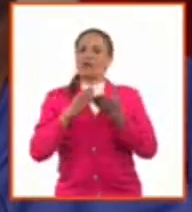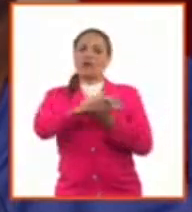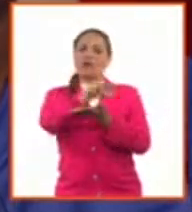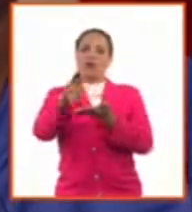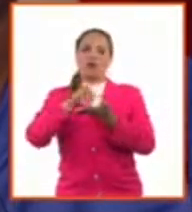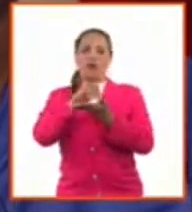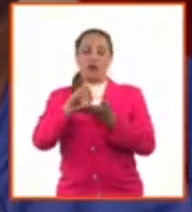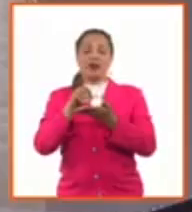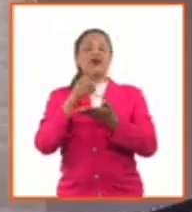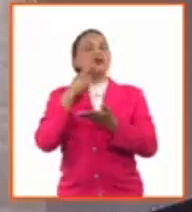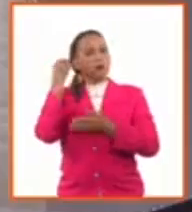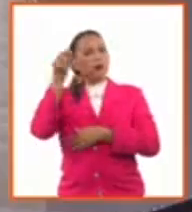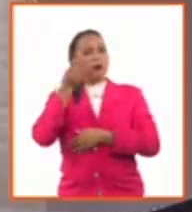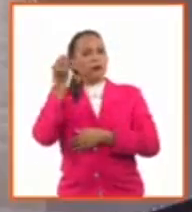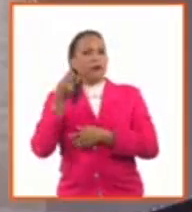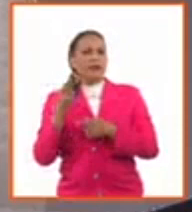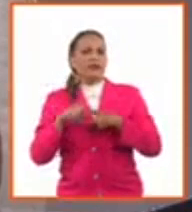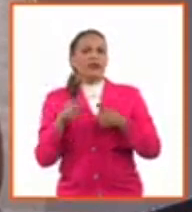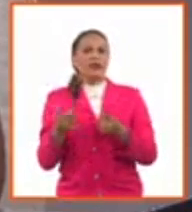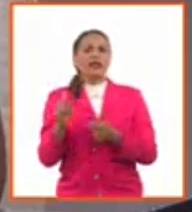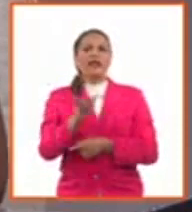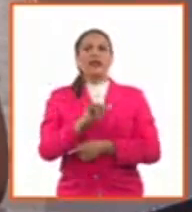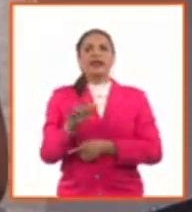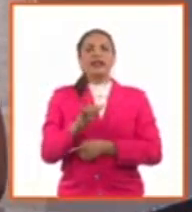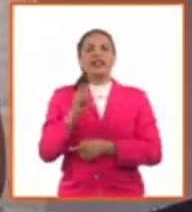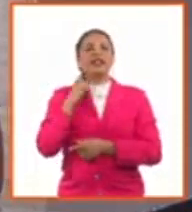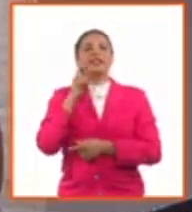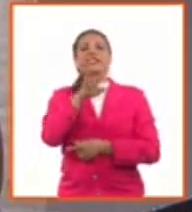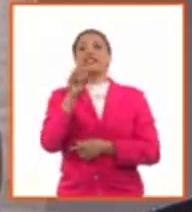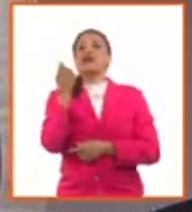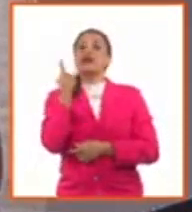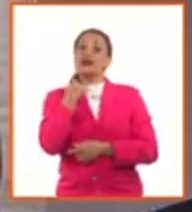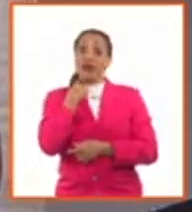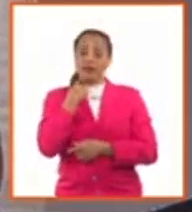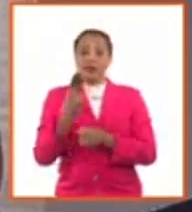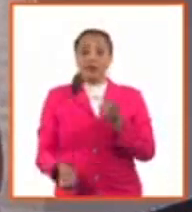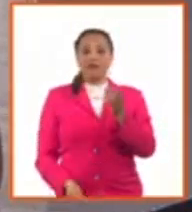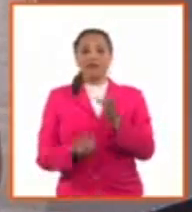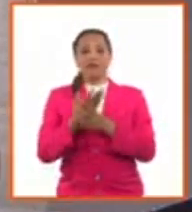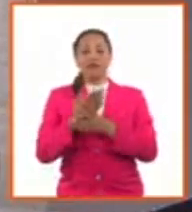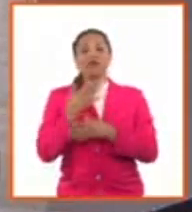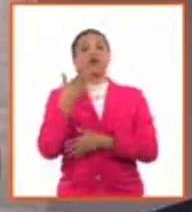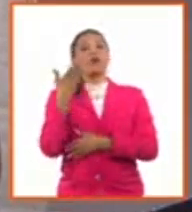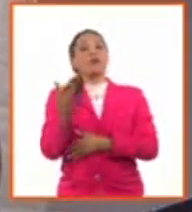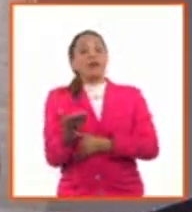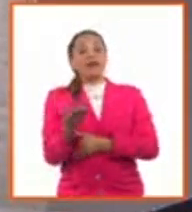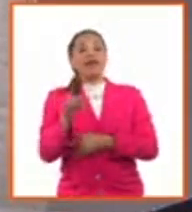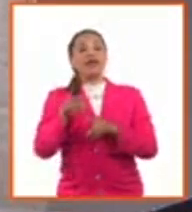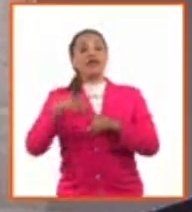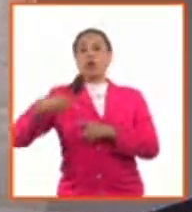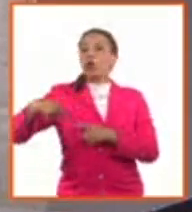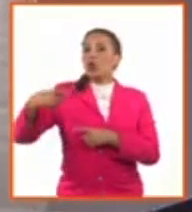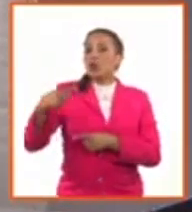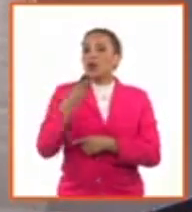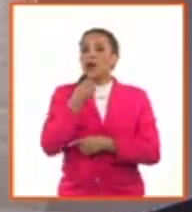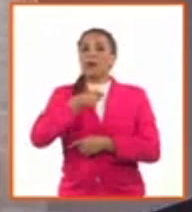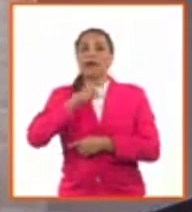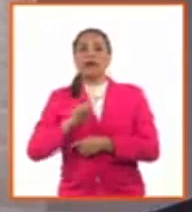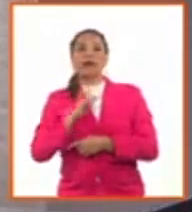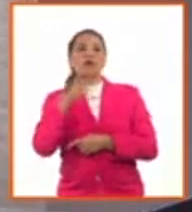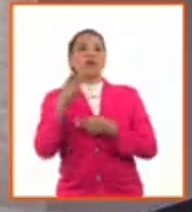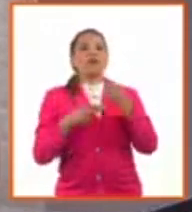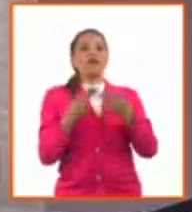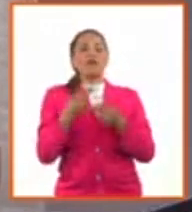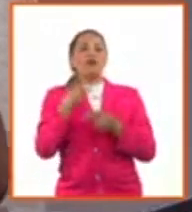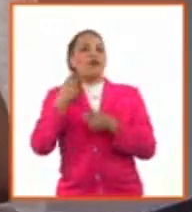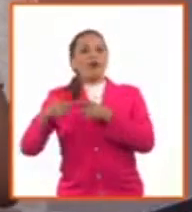nuestros espacios. Creo que el centenario nos exige, además todos los días cuando tratamos de hacer un poquito